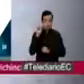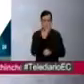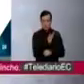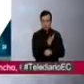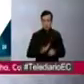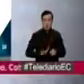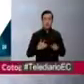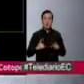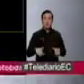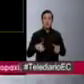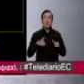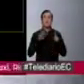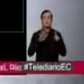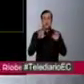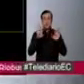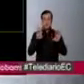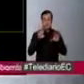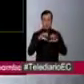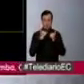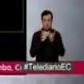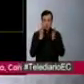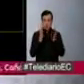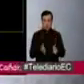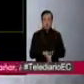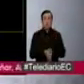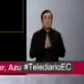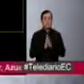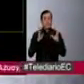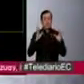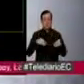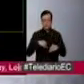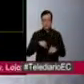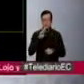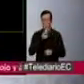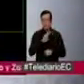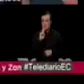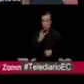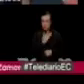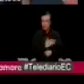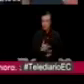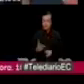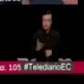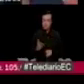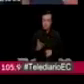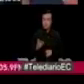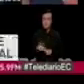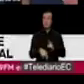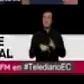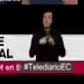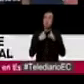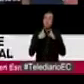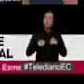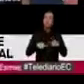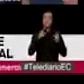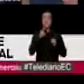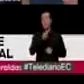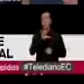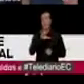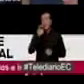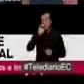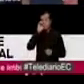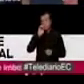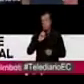Moreno, 69 legisladores votaron por el allanamiento en 22 de ellas. Entre otras, se refieren a la reducción del